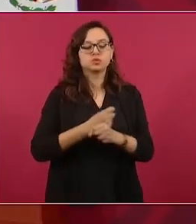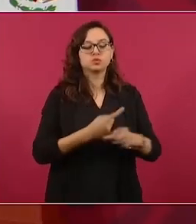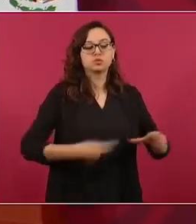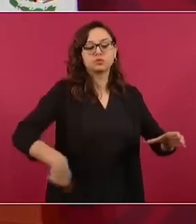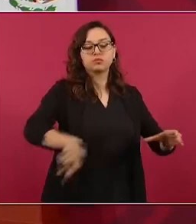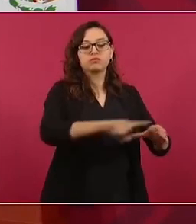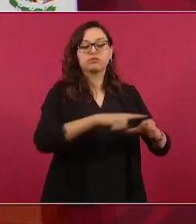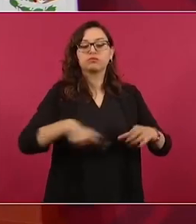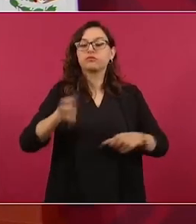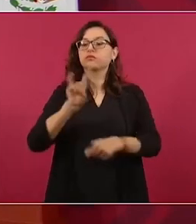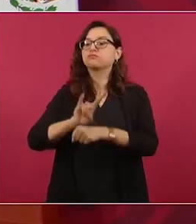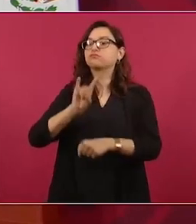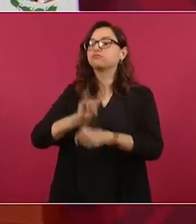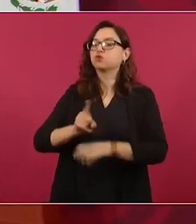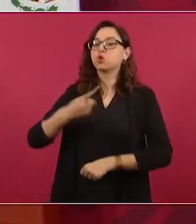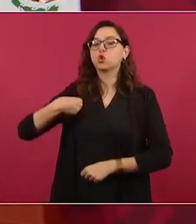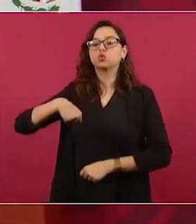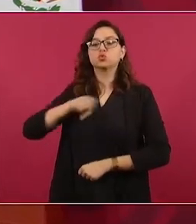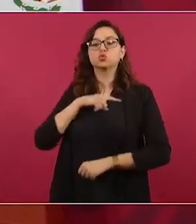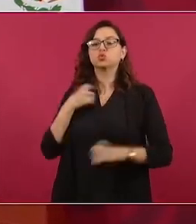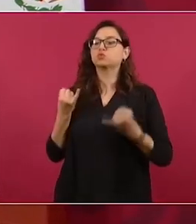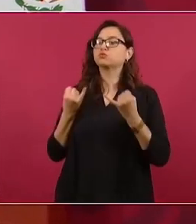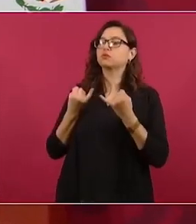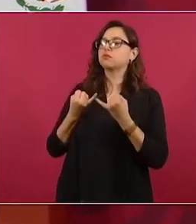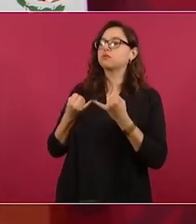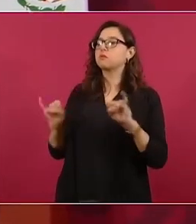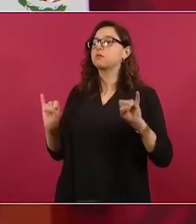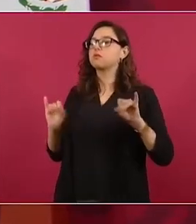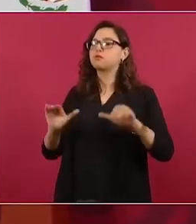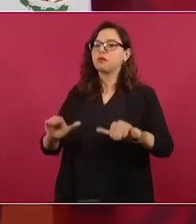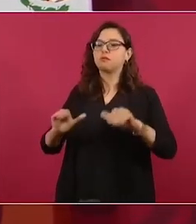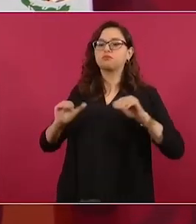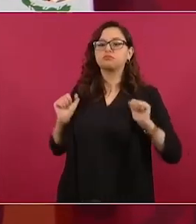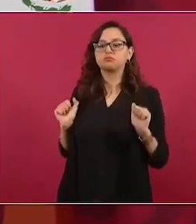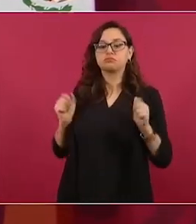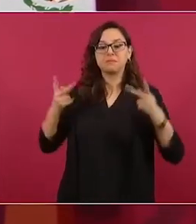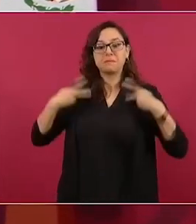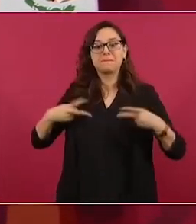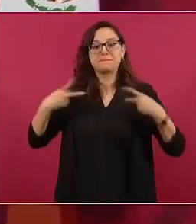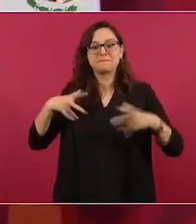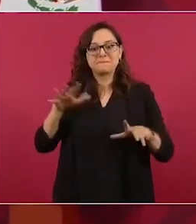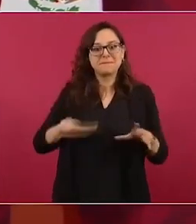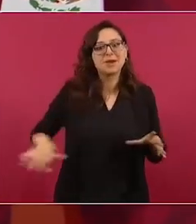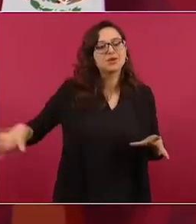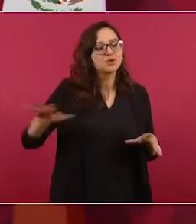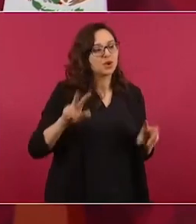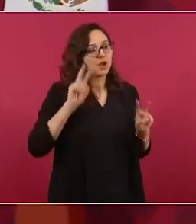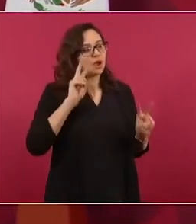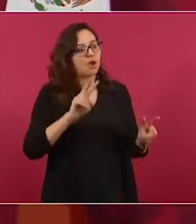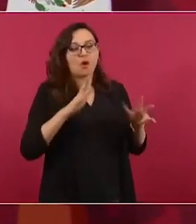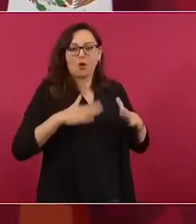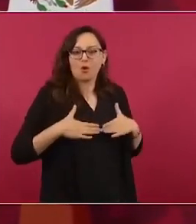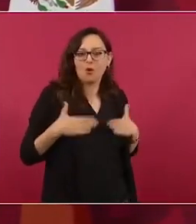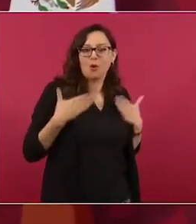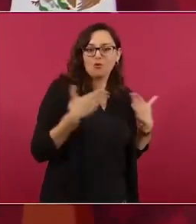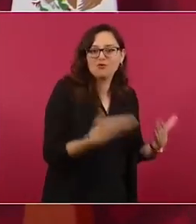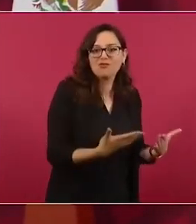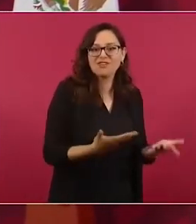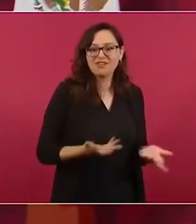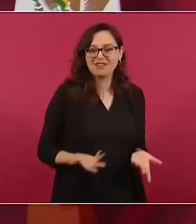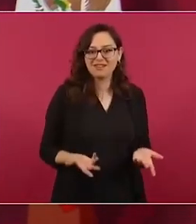Mucha gente creyó en ellos. el que no presumía